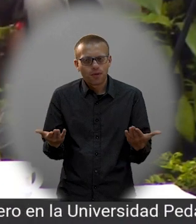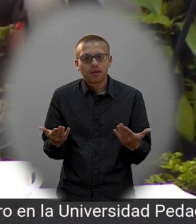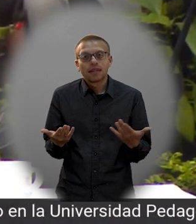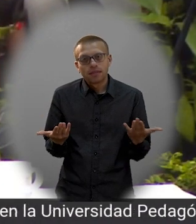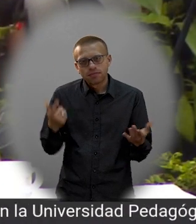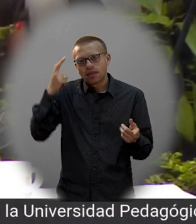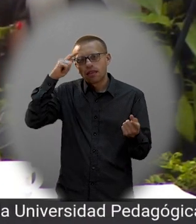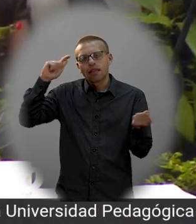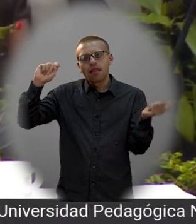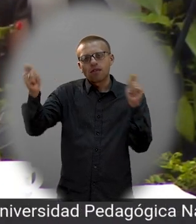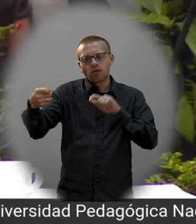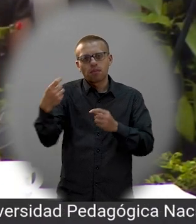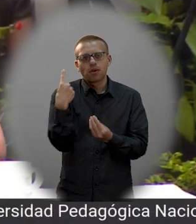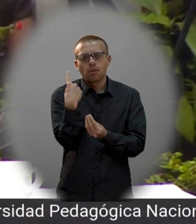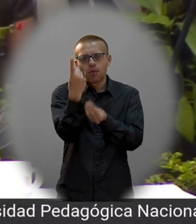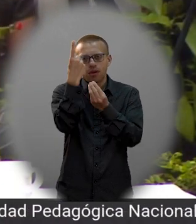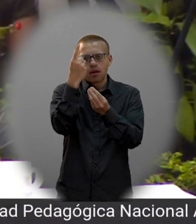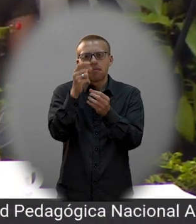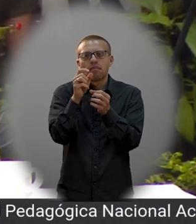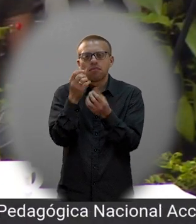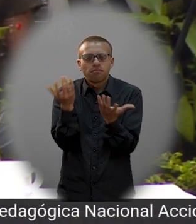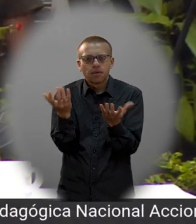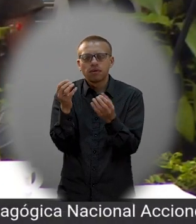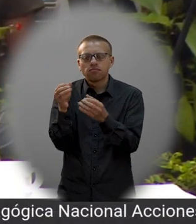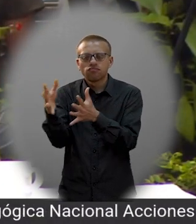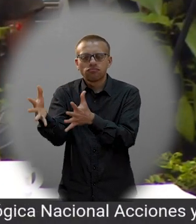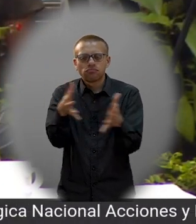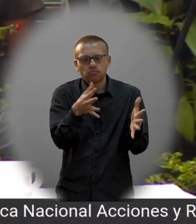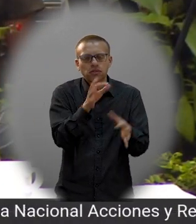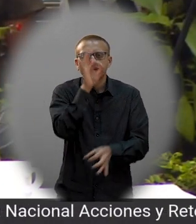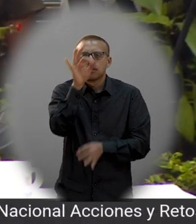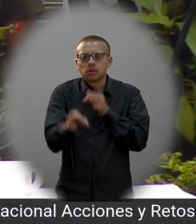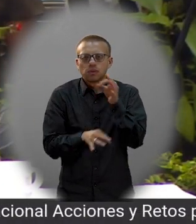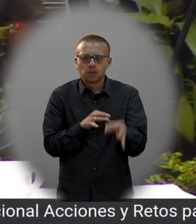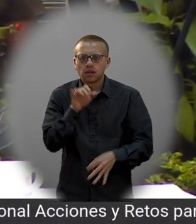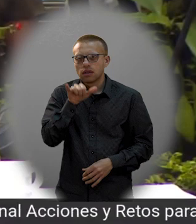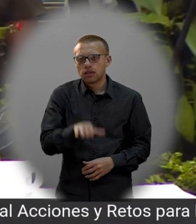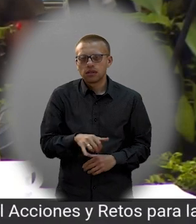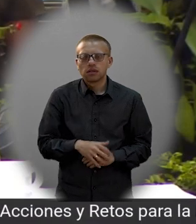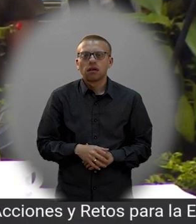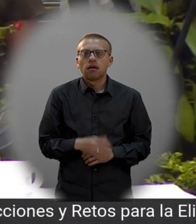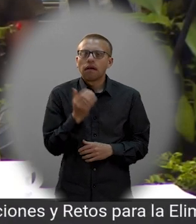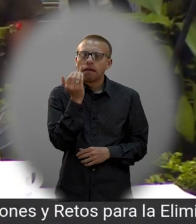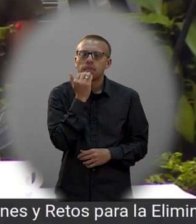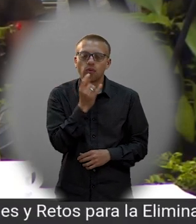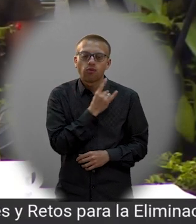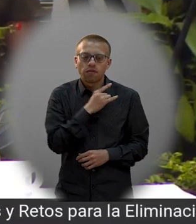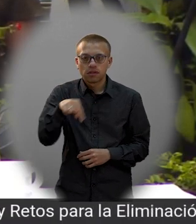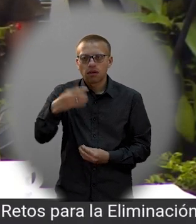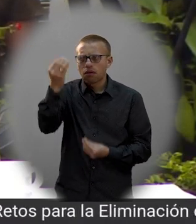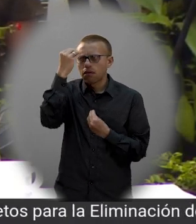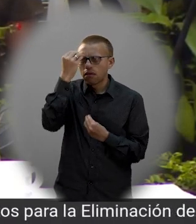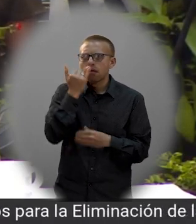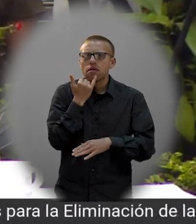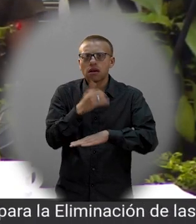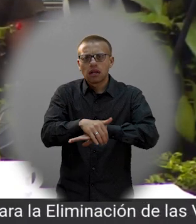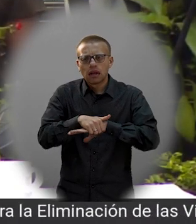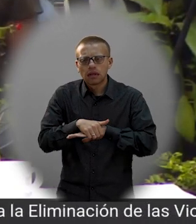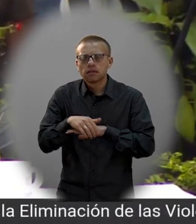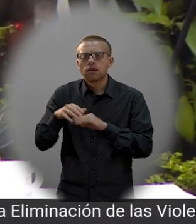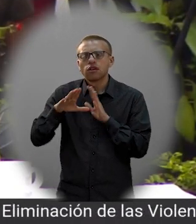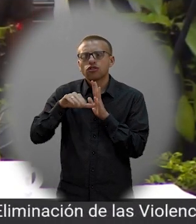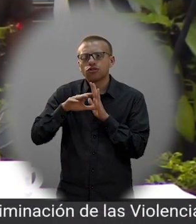transformaciones políticas para enseñar a cuidar. En esta universidad nos enseñan a todo: inglés, ciencias sociales, las